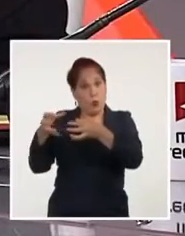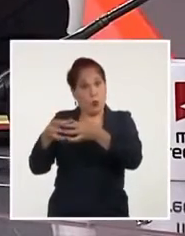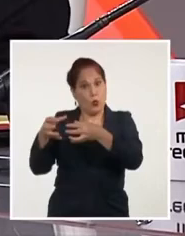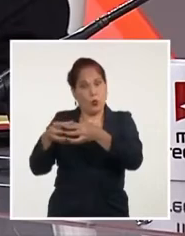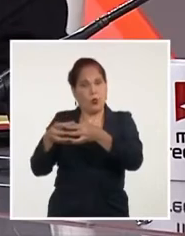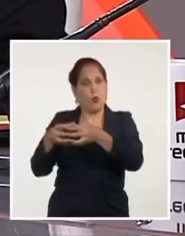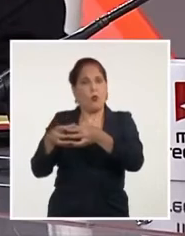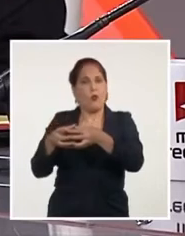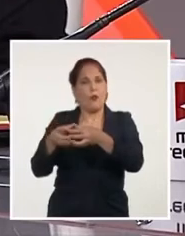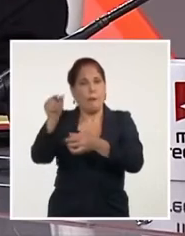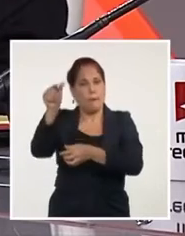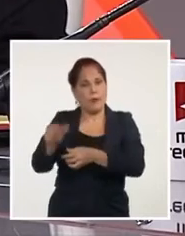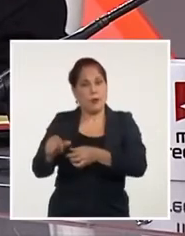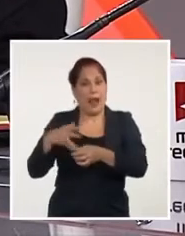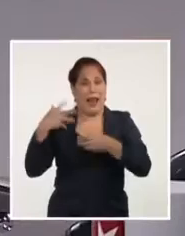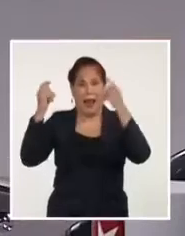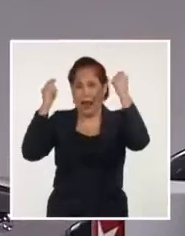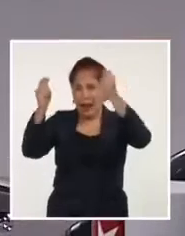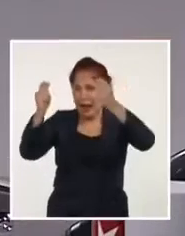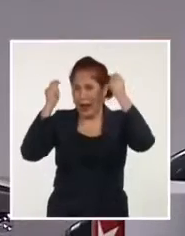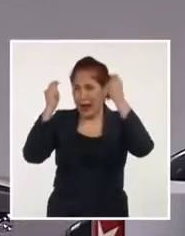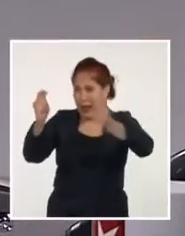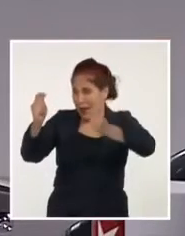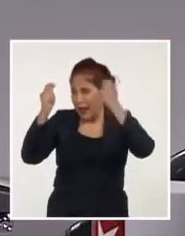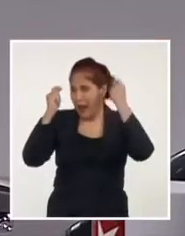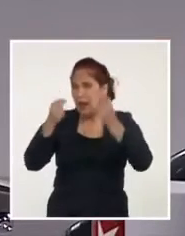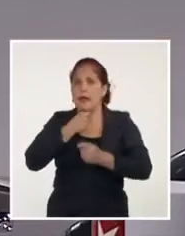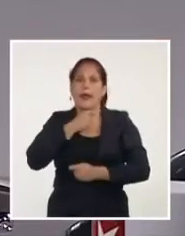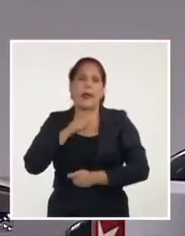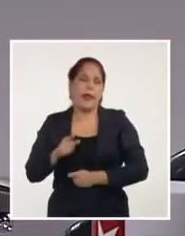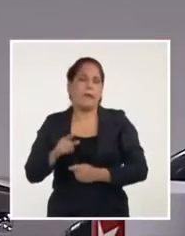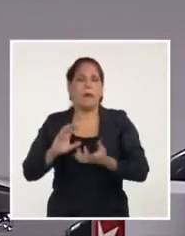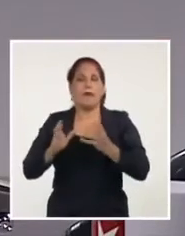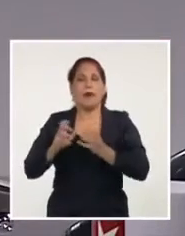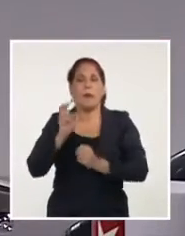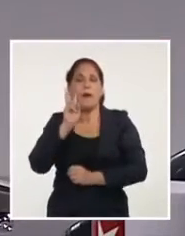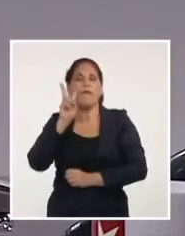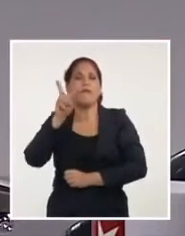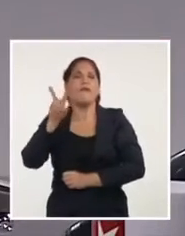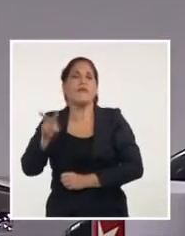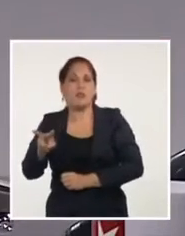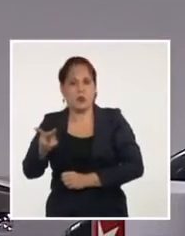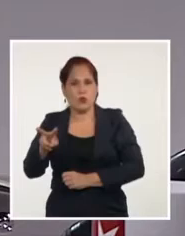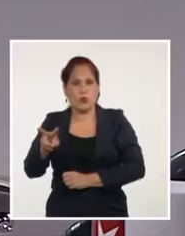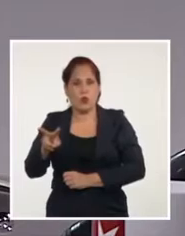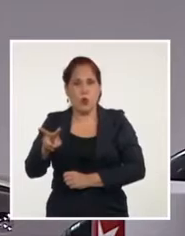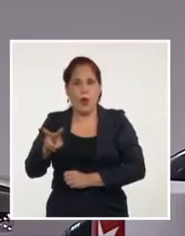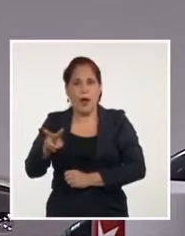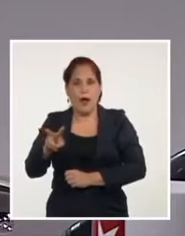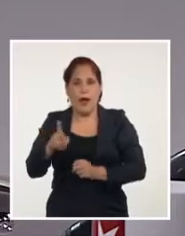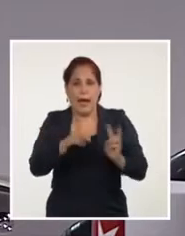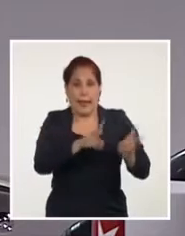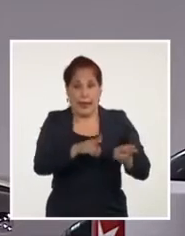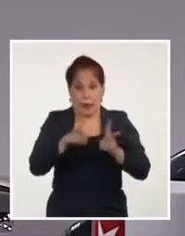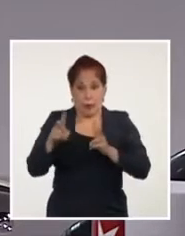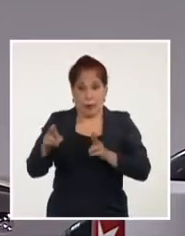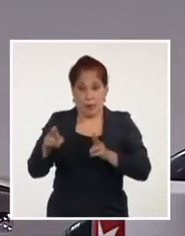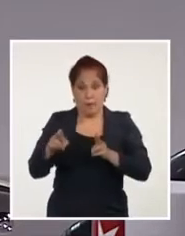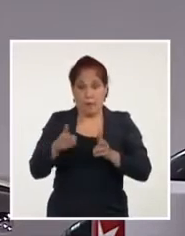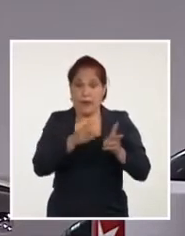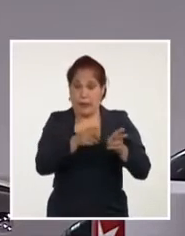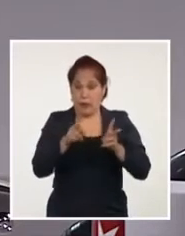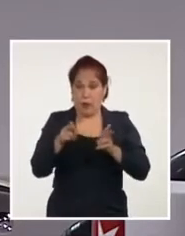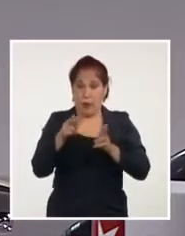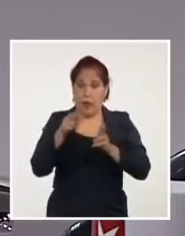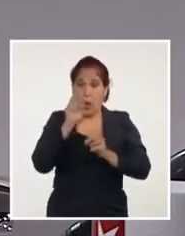guarimbero, que reproducía, por ejemplo, los códigos visuales de Juego de Tronos, que era una serie que era muy